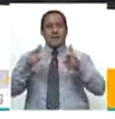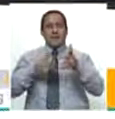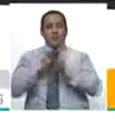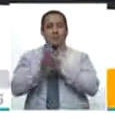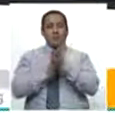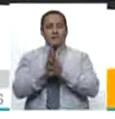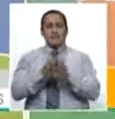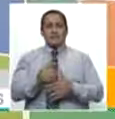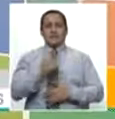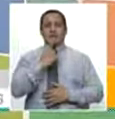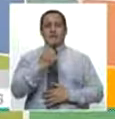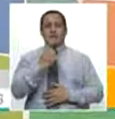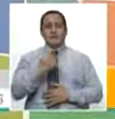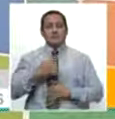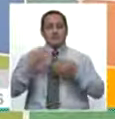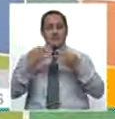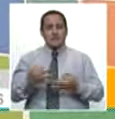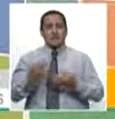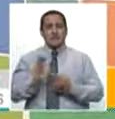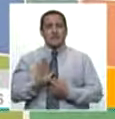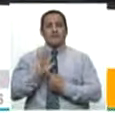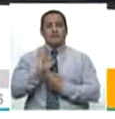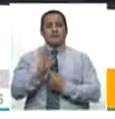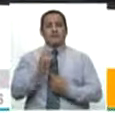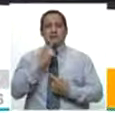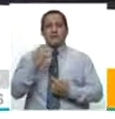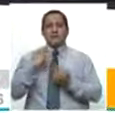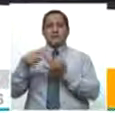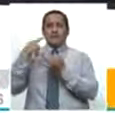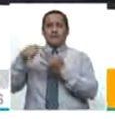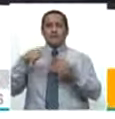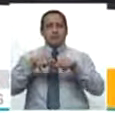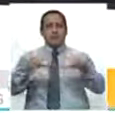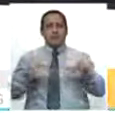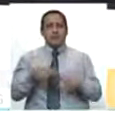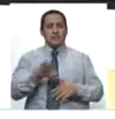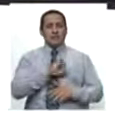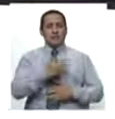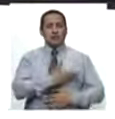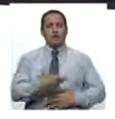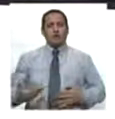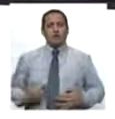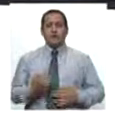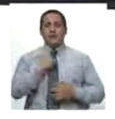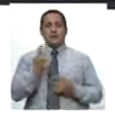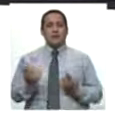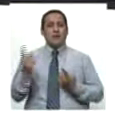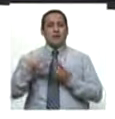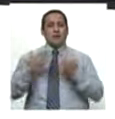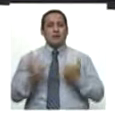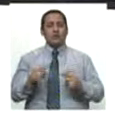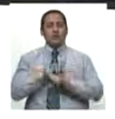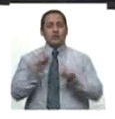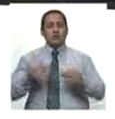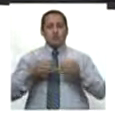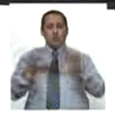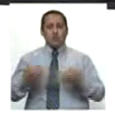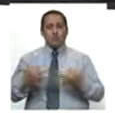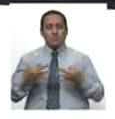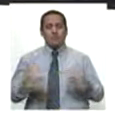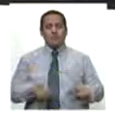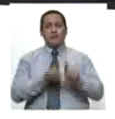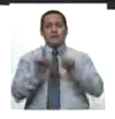señas deben estar en todas las instituciones del Estado. Y eso todavía no se cumple.